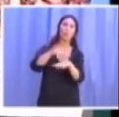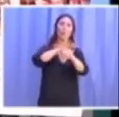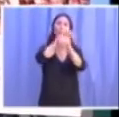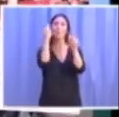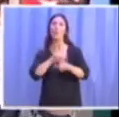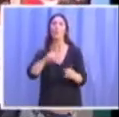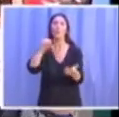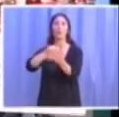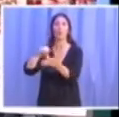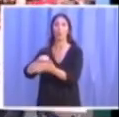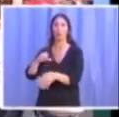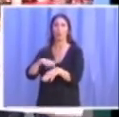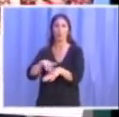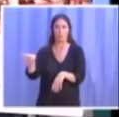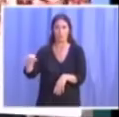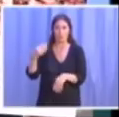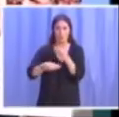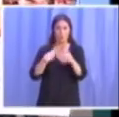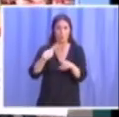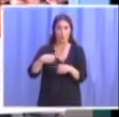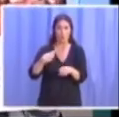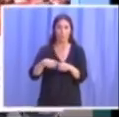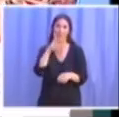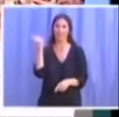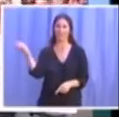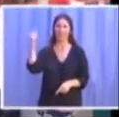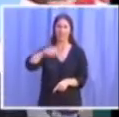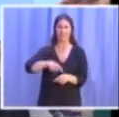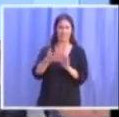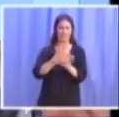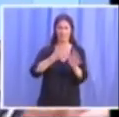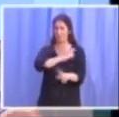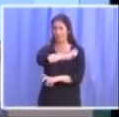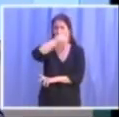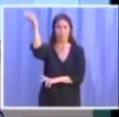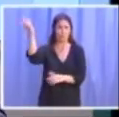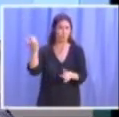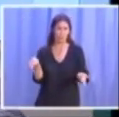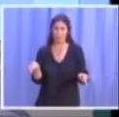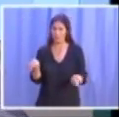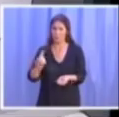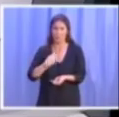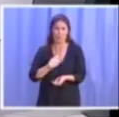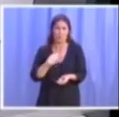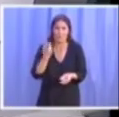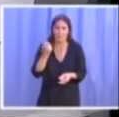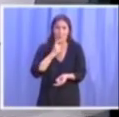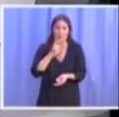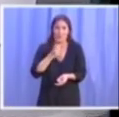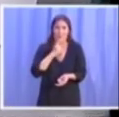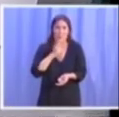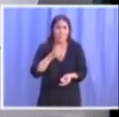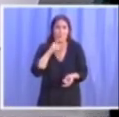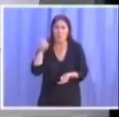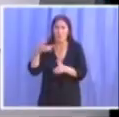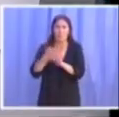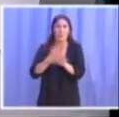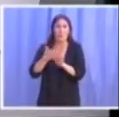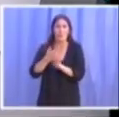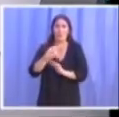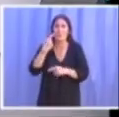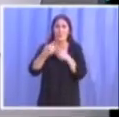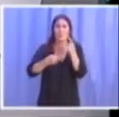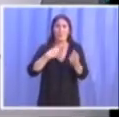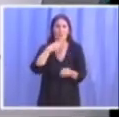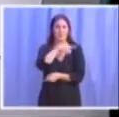de ciudad cuando usted ha hecho una cosa y ahora viene aquí y dice totalmente la contraria. Pero usted ha salido de pronto, no, ha caído usted. Lo dice usted perfectamente. De